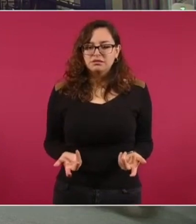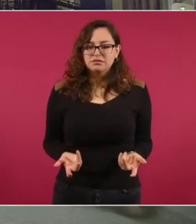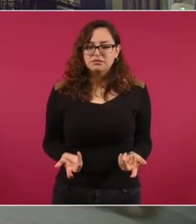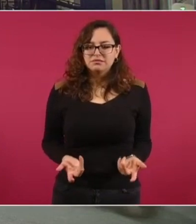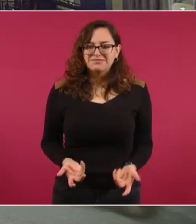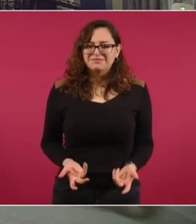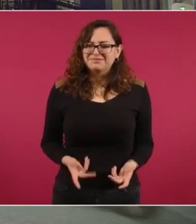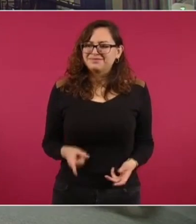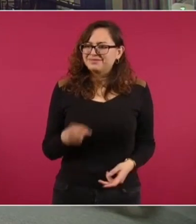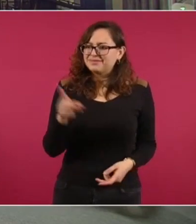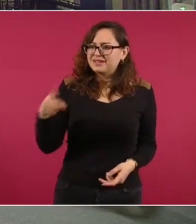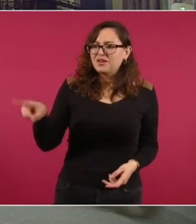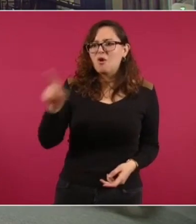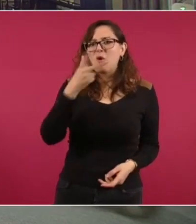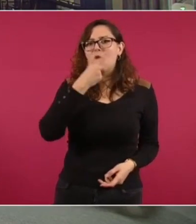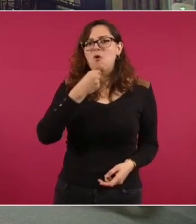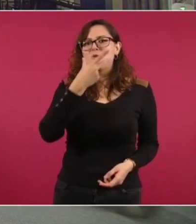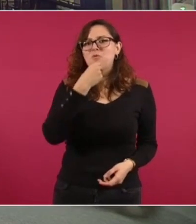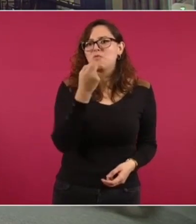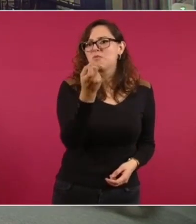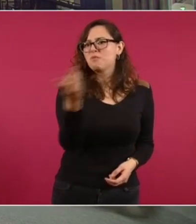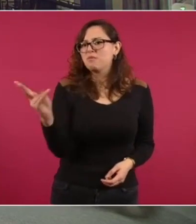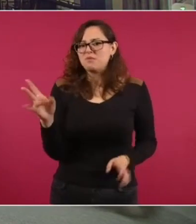Pero una actitud